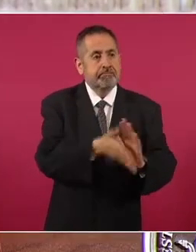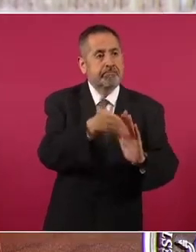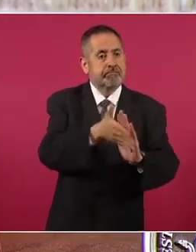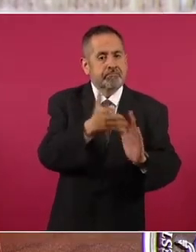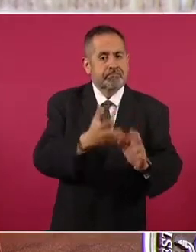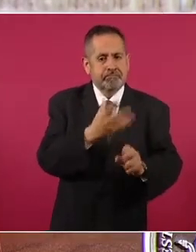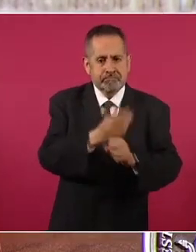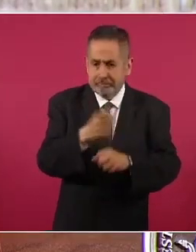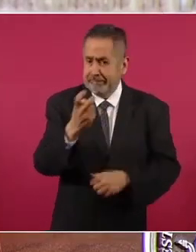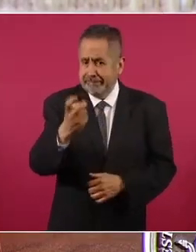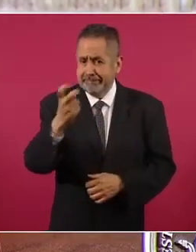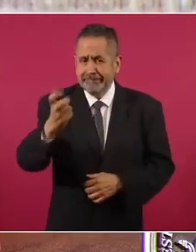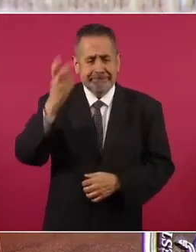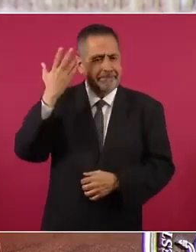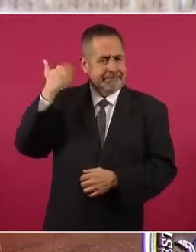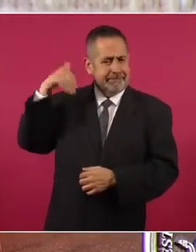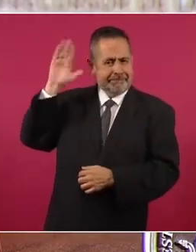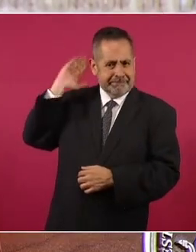Así era.